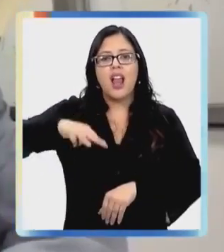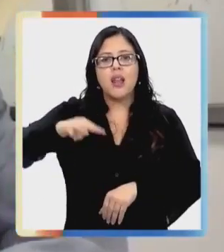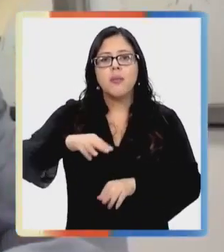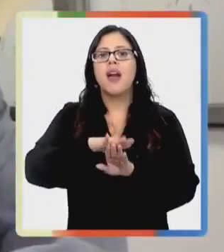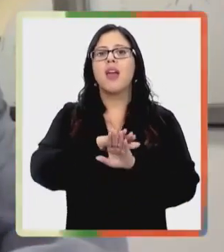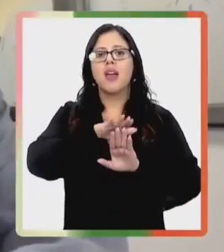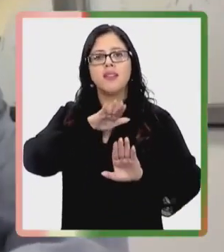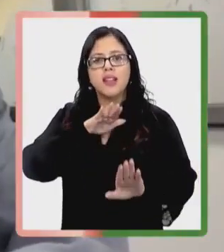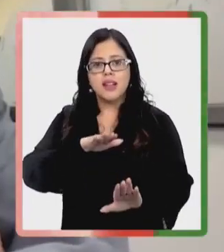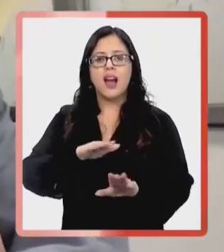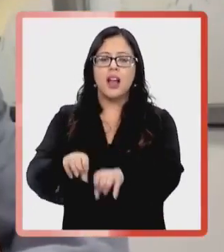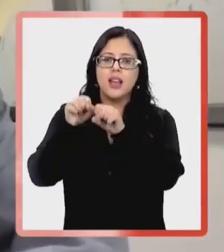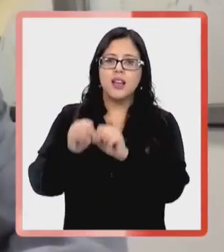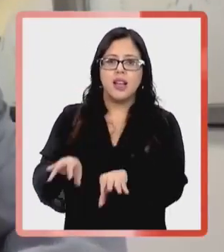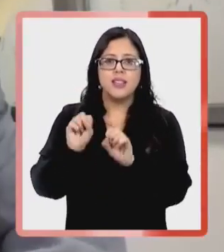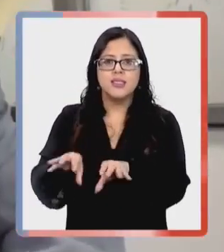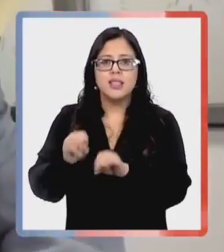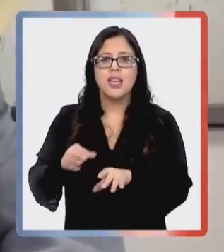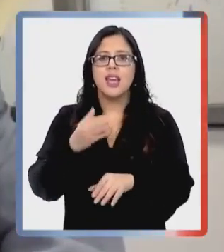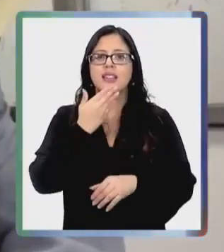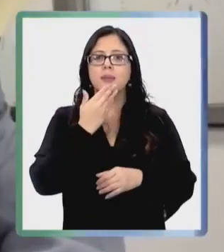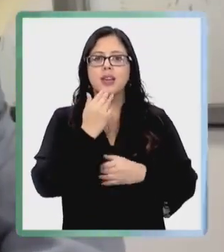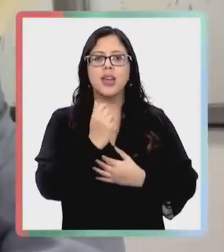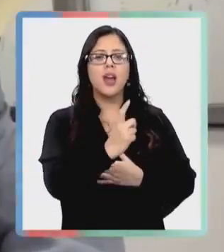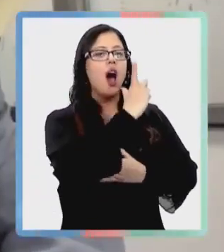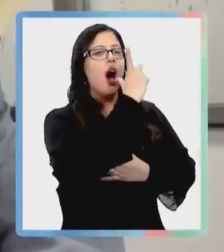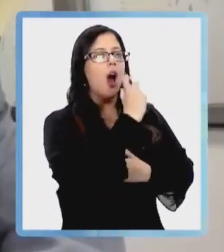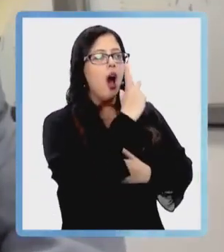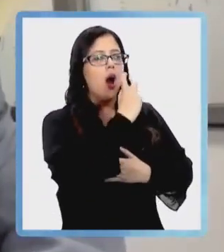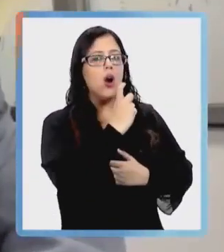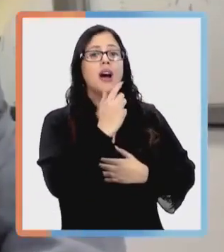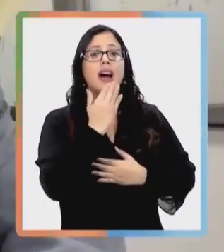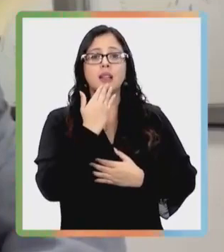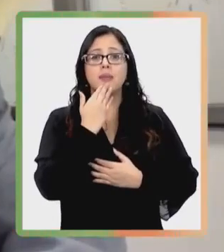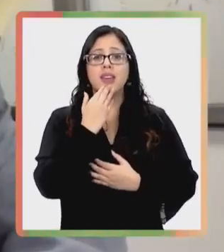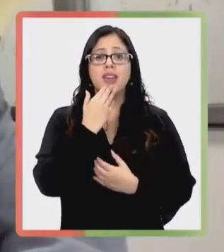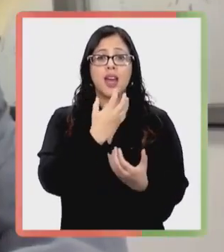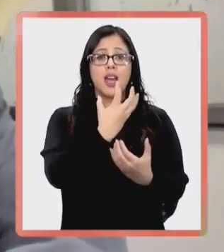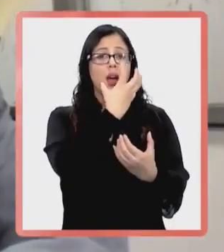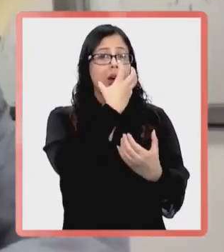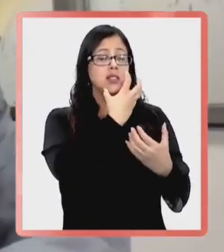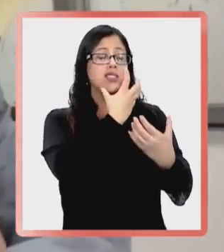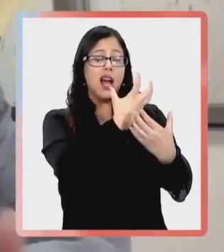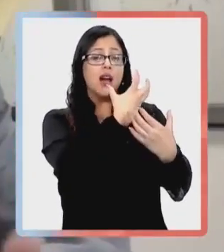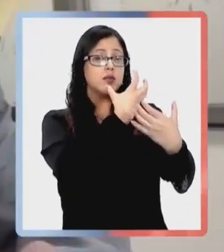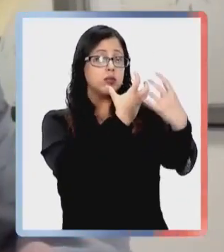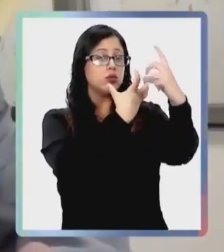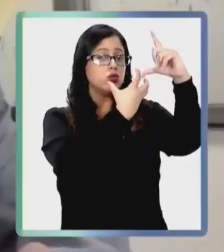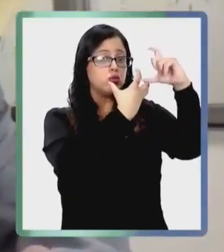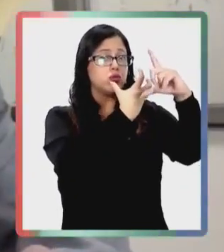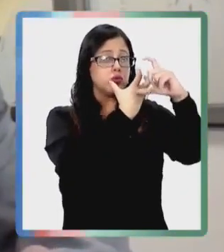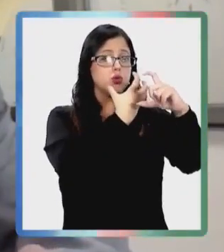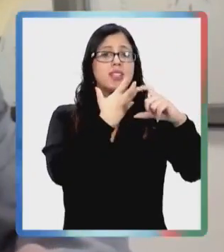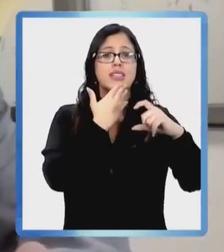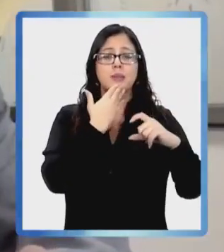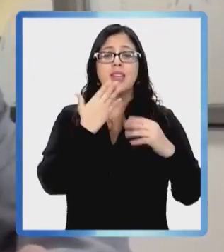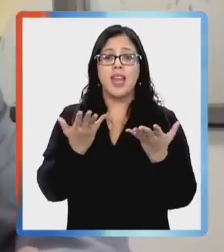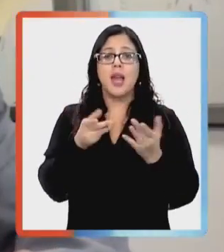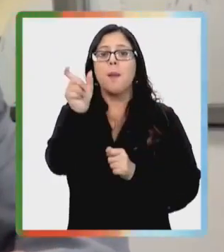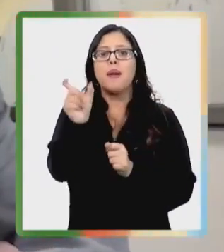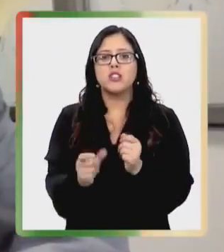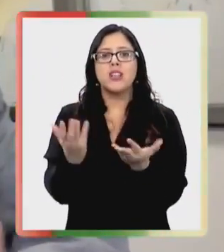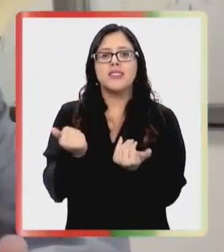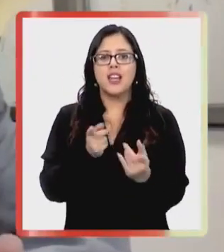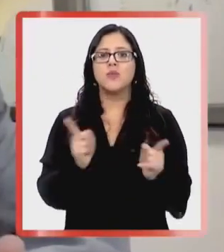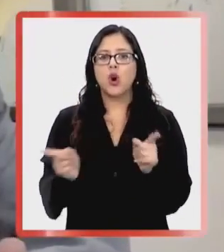a prevenir, las educan, les enseñan a usar el puff, el espaciador, en fin. También se habló de la necesidad de tener un